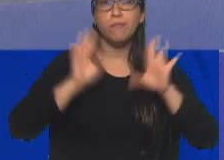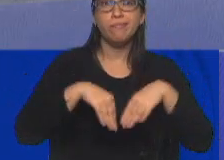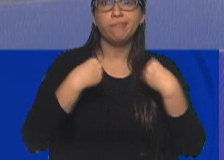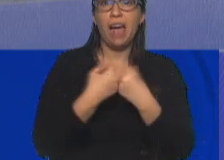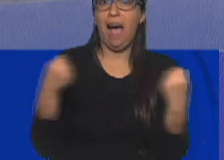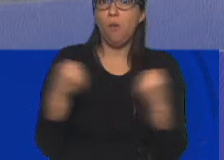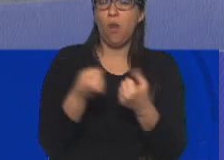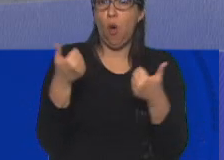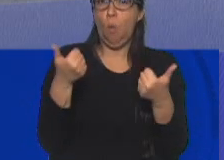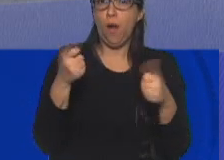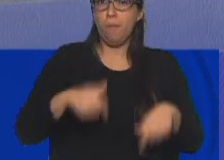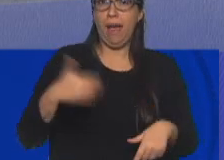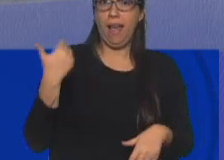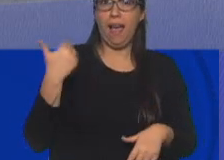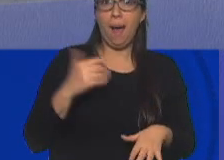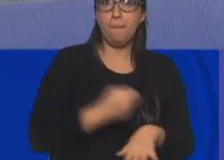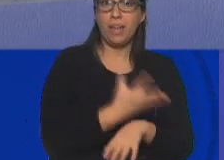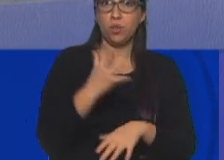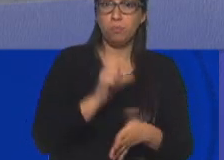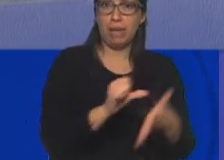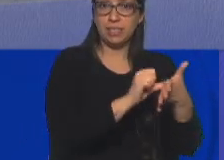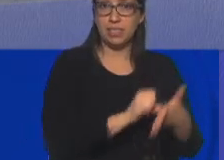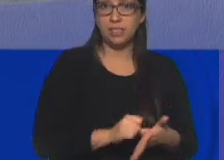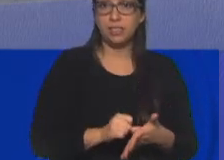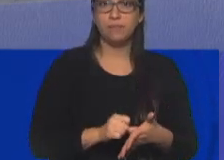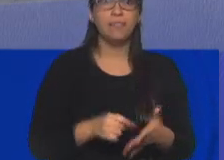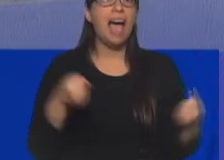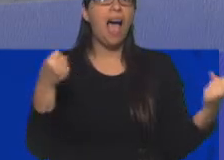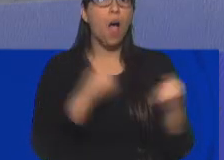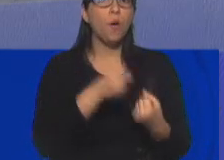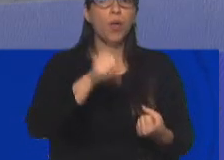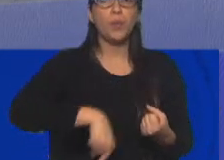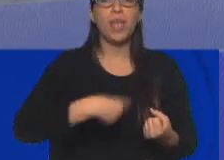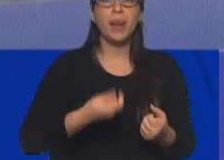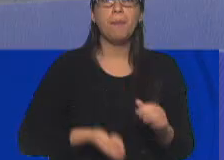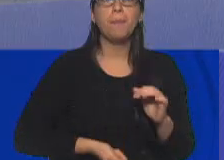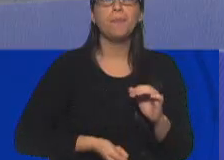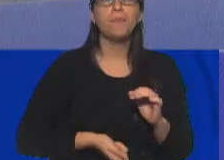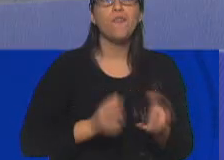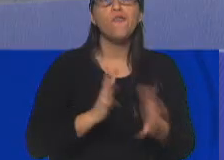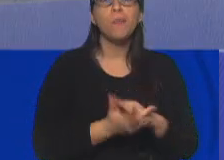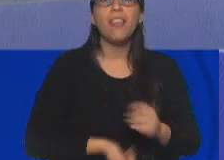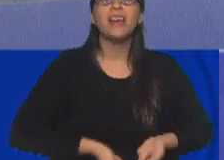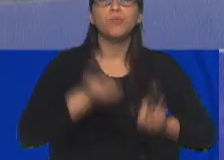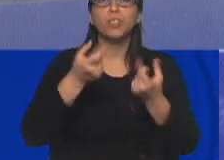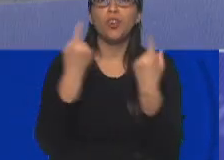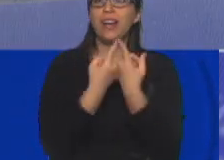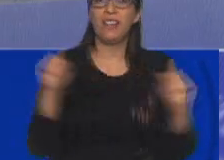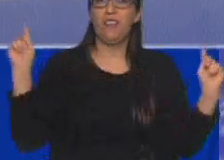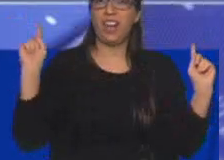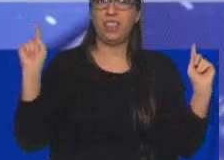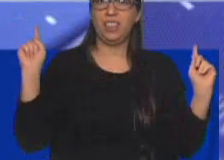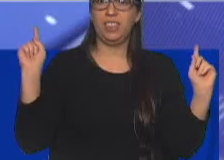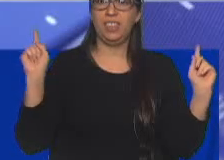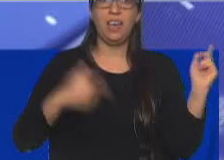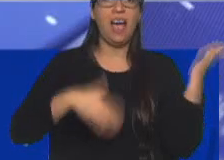acuerdo. Es un acuerdo que va a redefinir el perfil exportador del Mercosur, ¿no? El Mercosur en los últimos años no ha tenido un